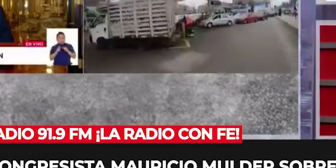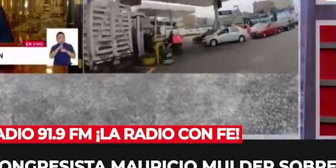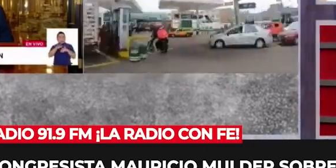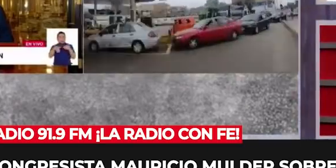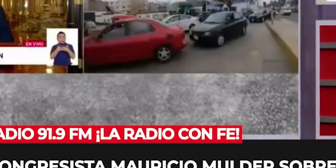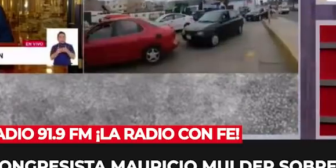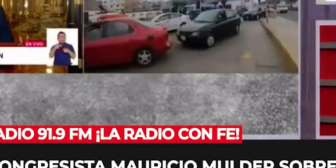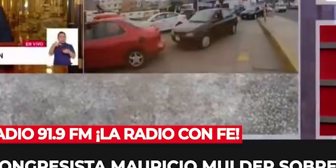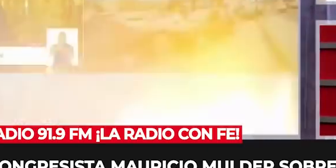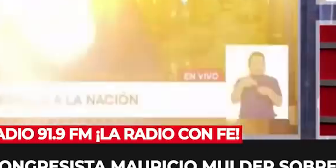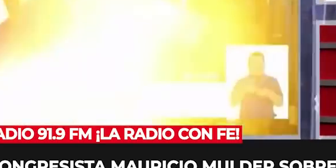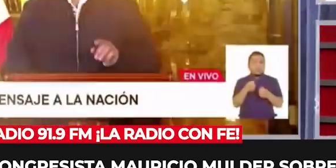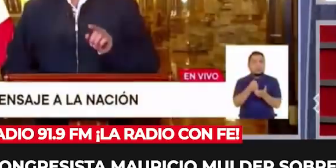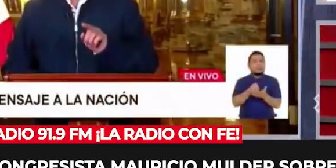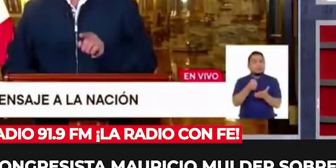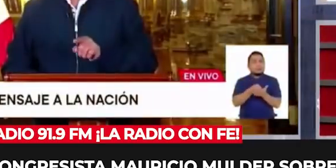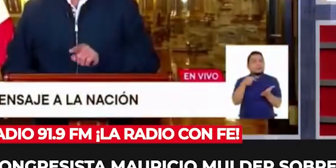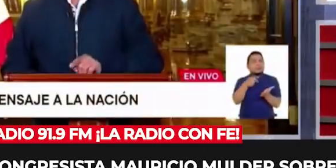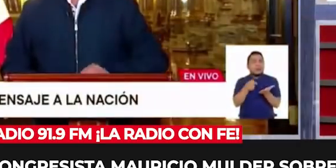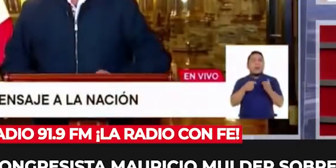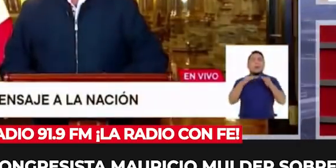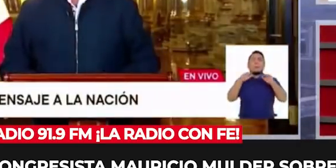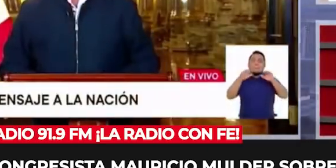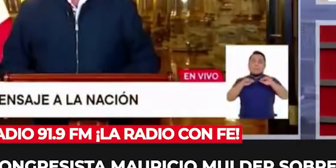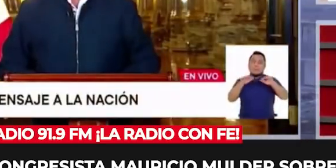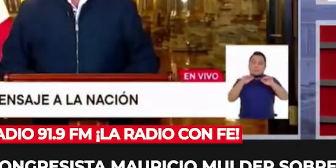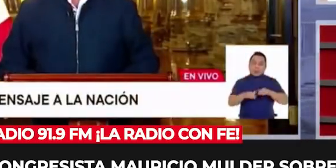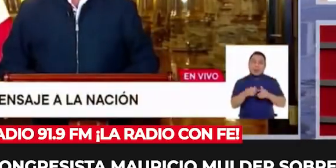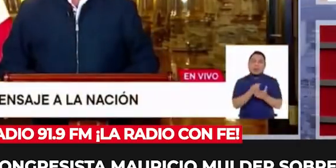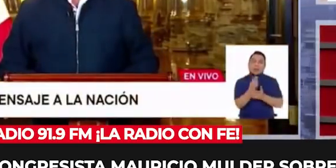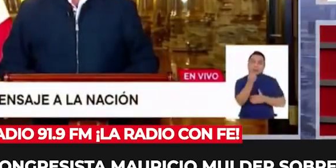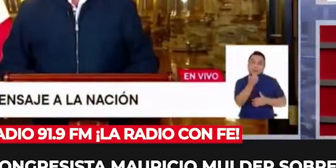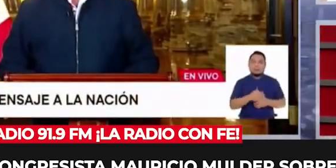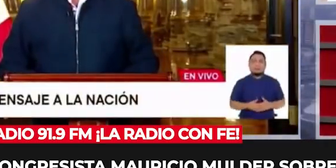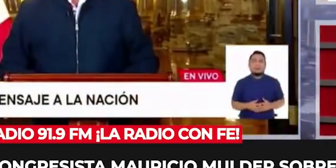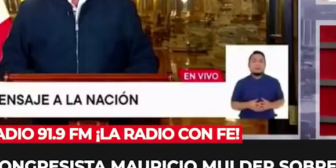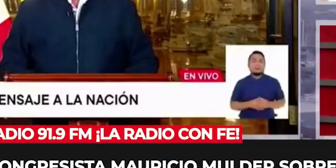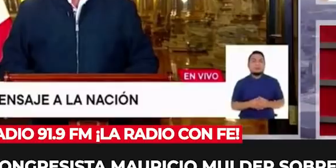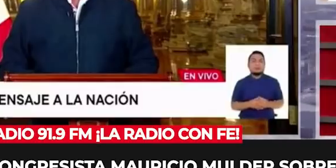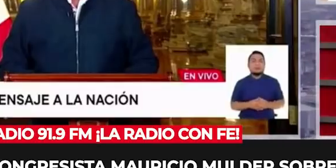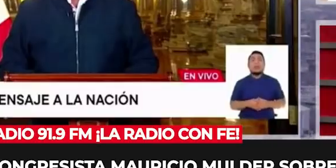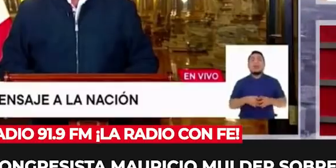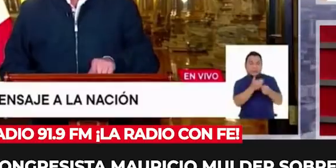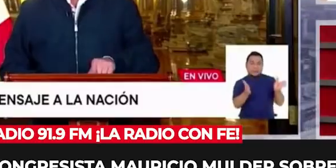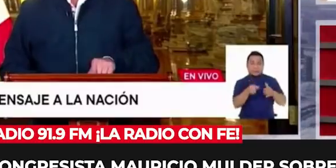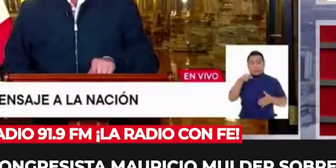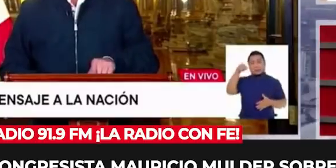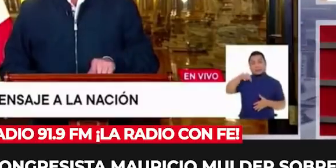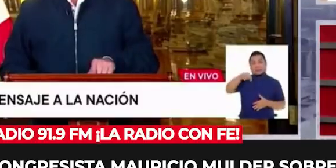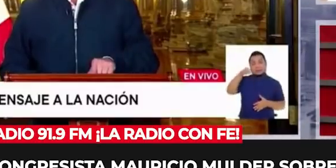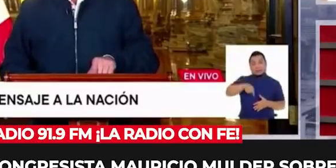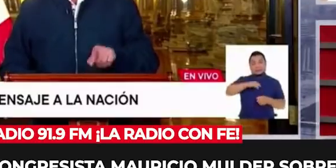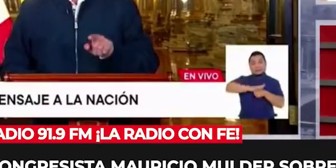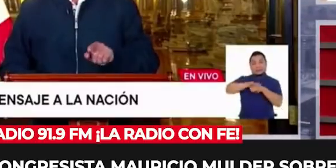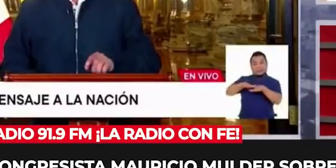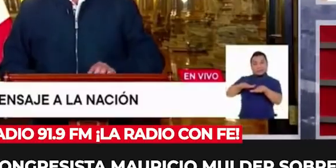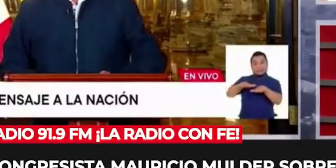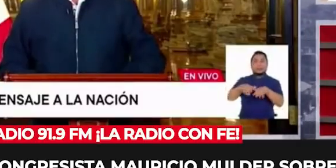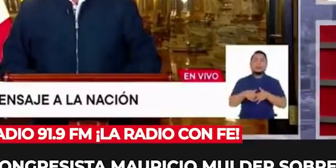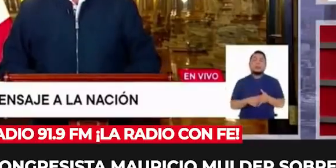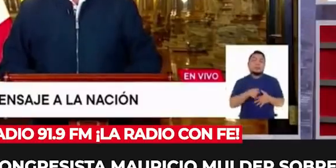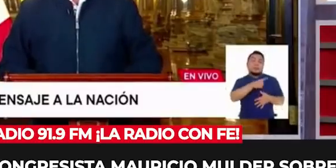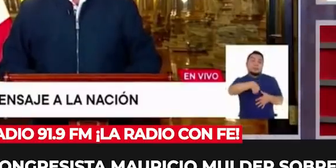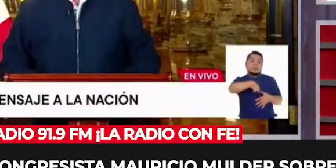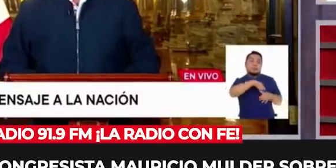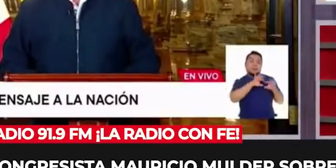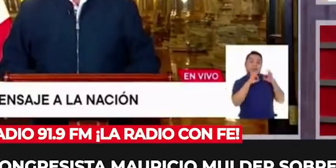difícil para salir del juego. Y entonces, en ese cóctel, lo único que falta es que pongan AMPO